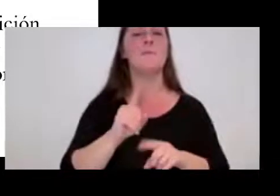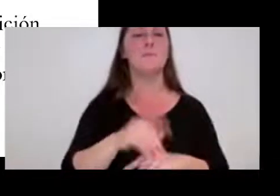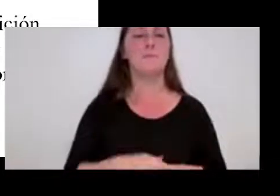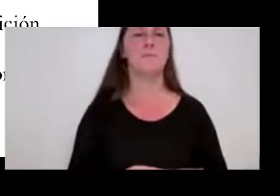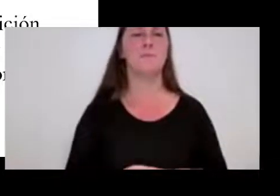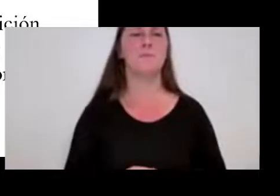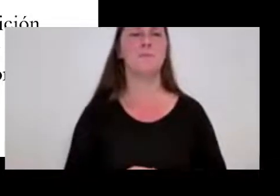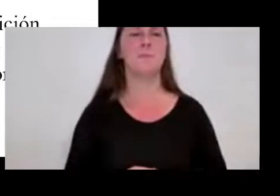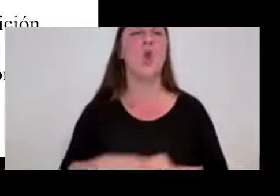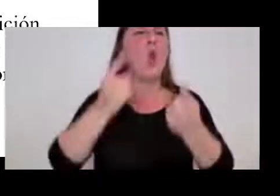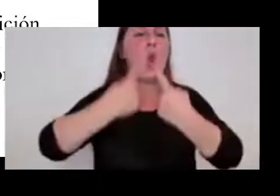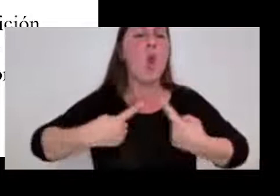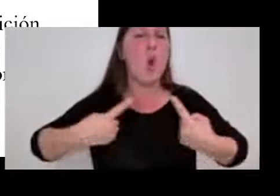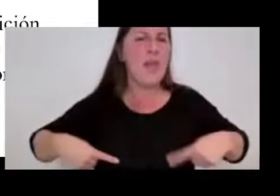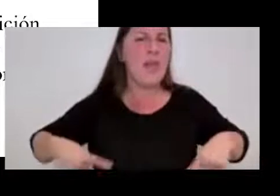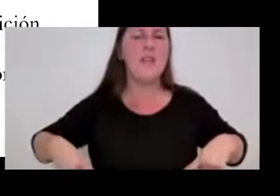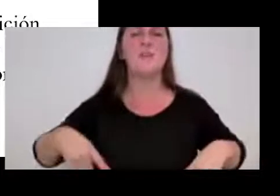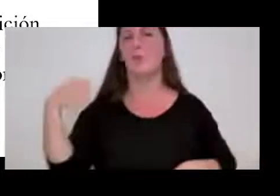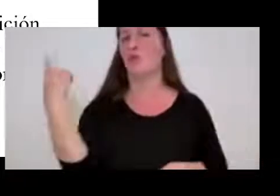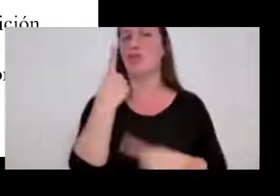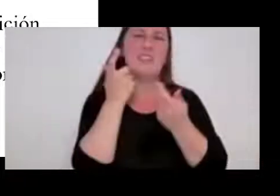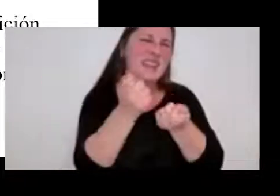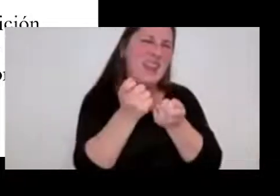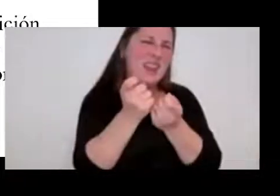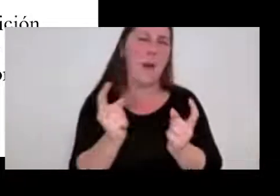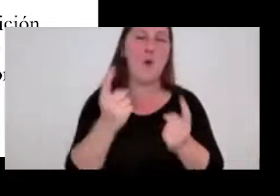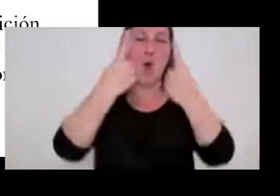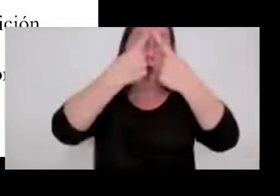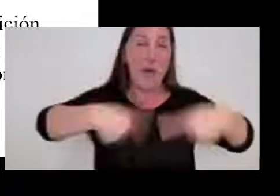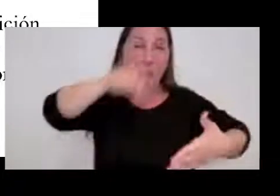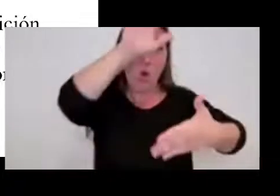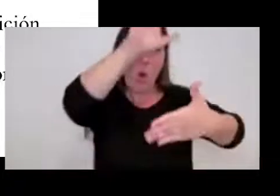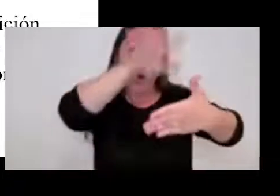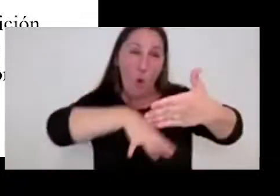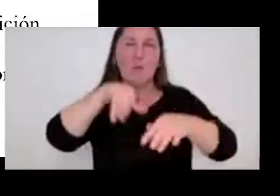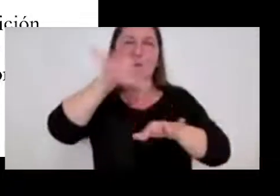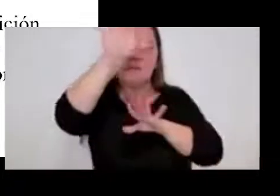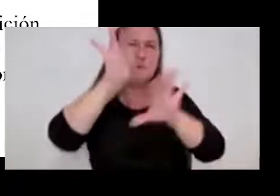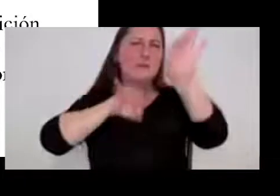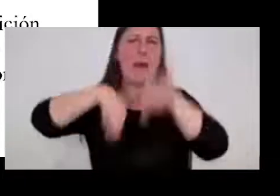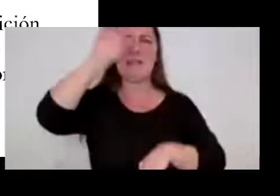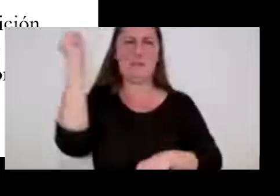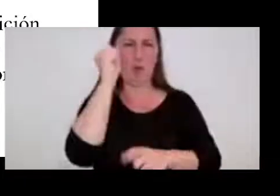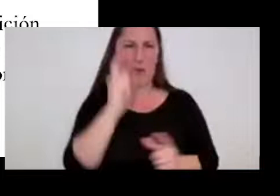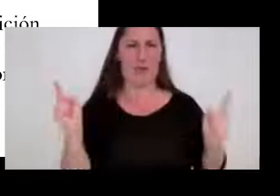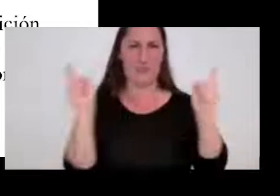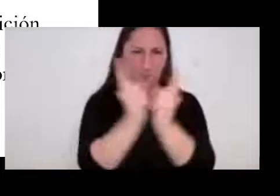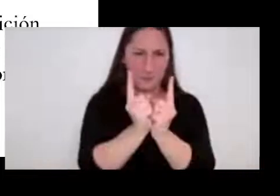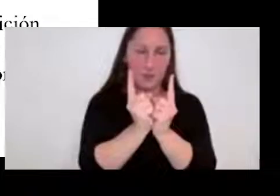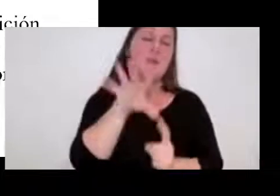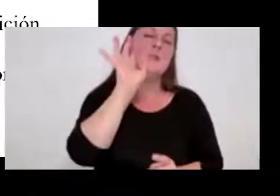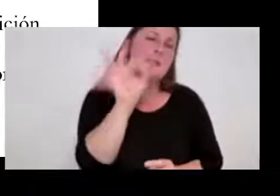las novedades, lo que tratamos de hacer es un resumen de lo más destacable, más allá de que sabemos que hay